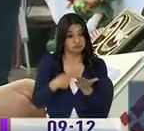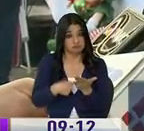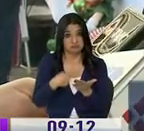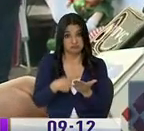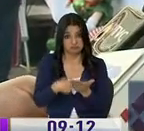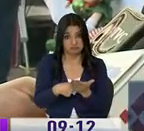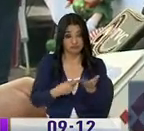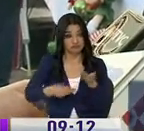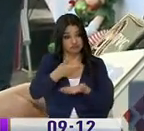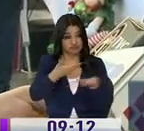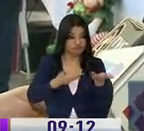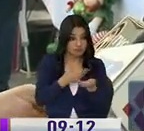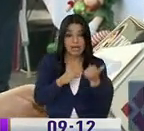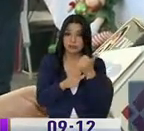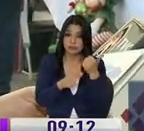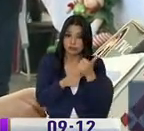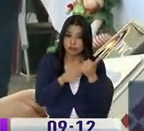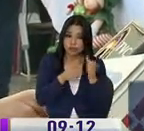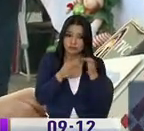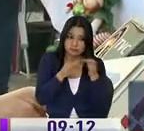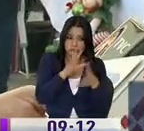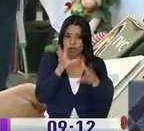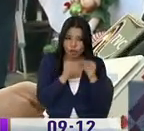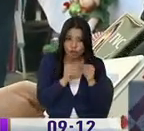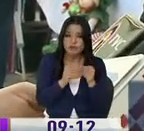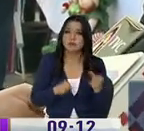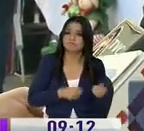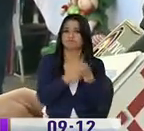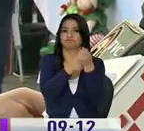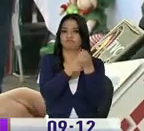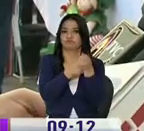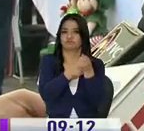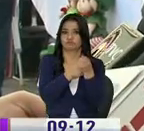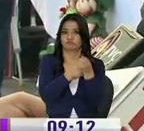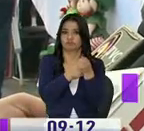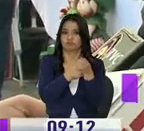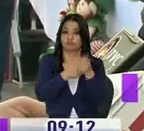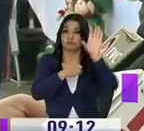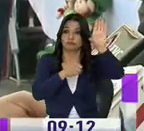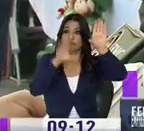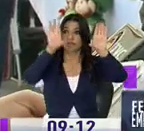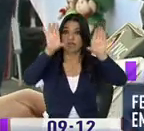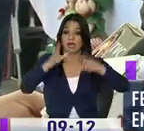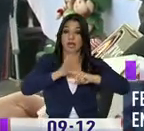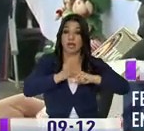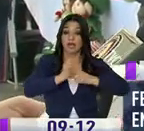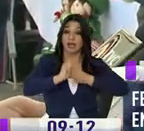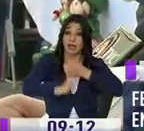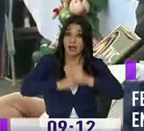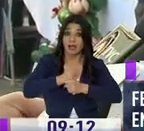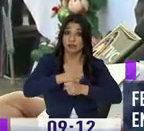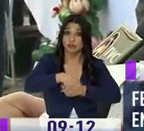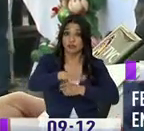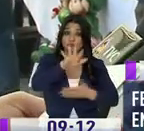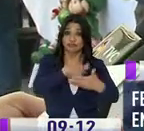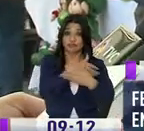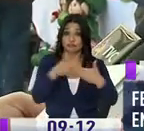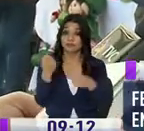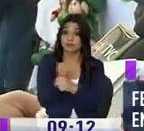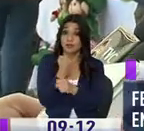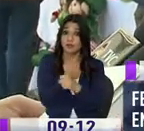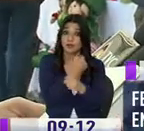una retroalimentación con la finalidad de potenciarlos. Y las ferias que realizamos anualmente a través de un cronograma de